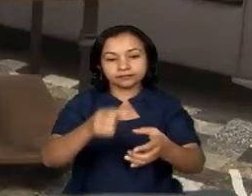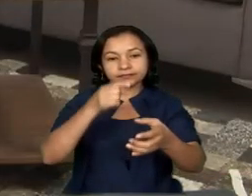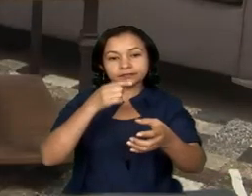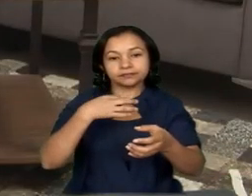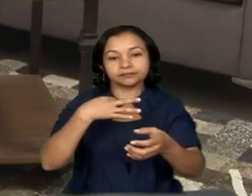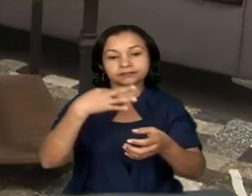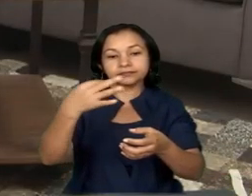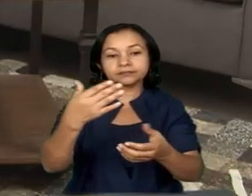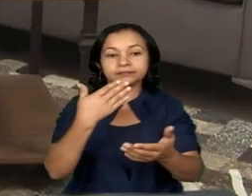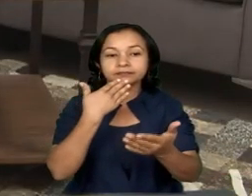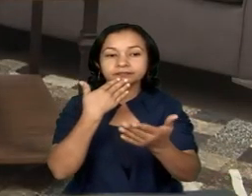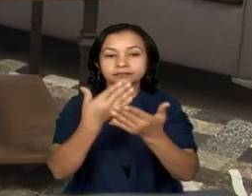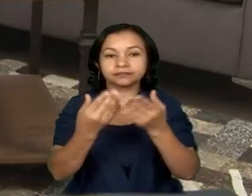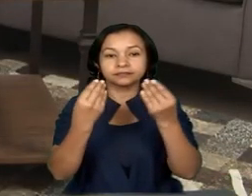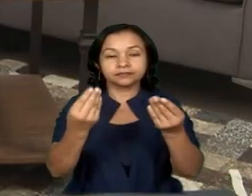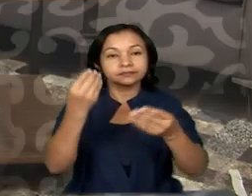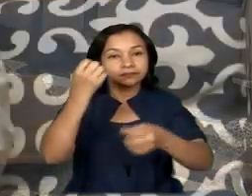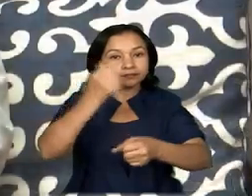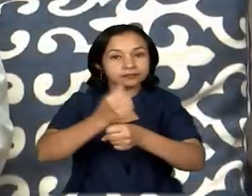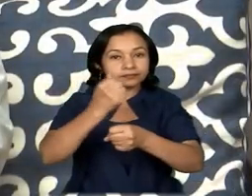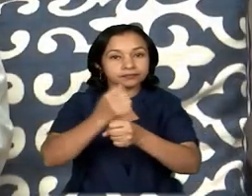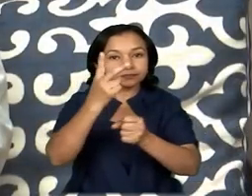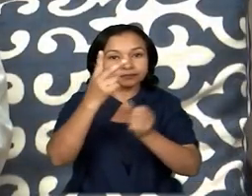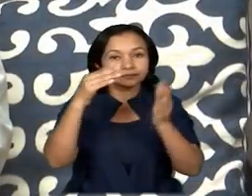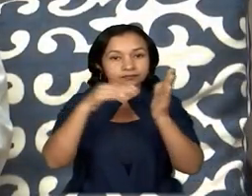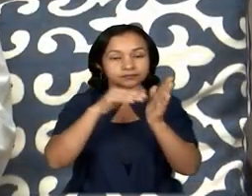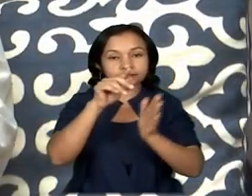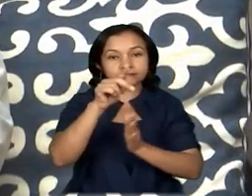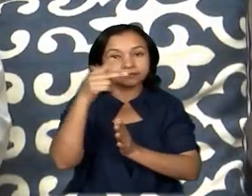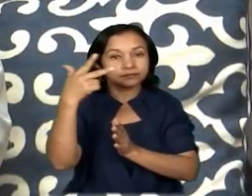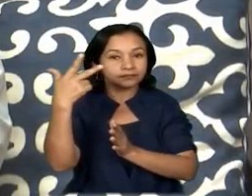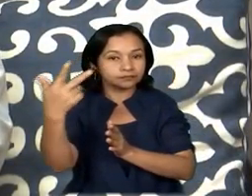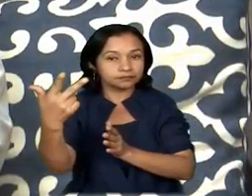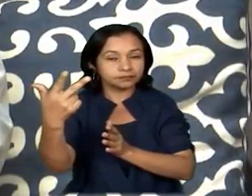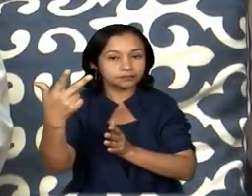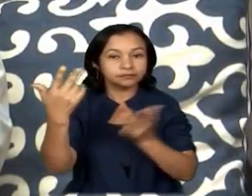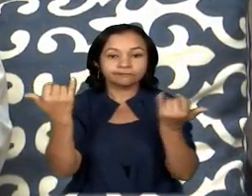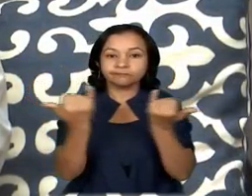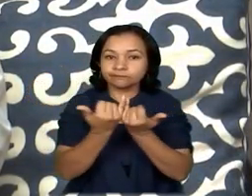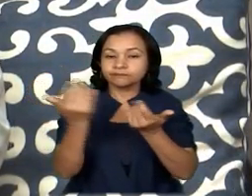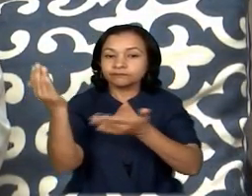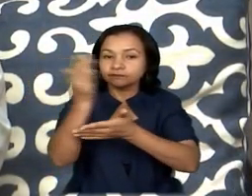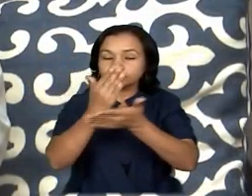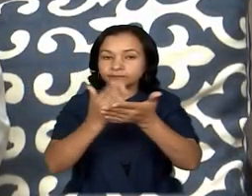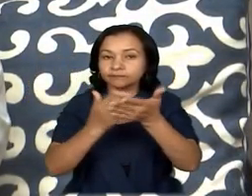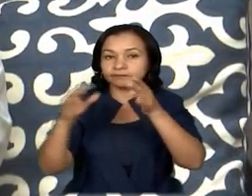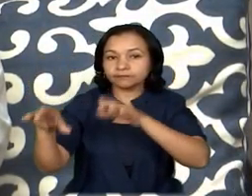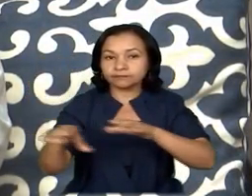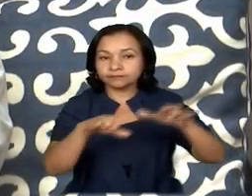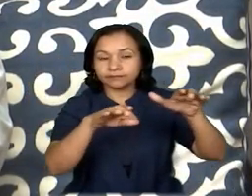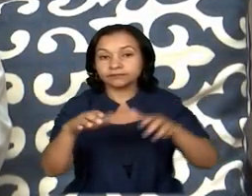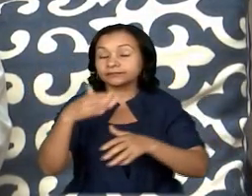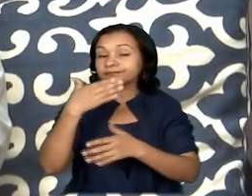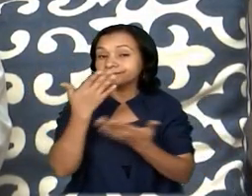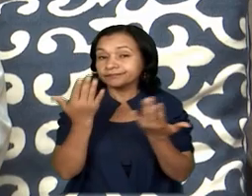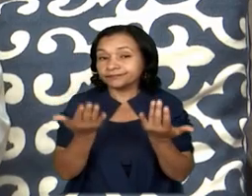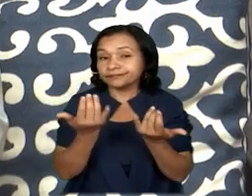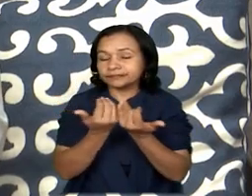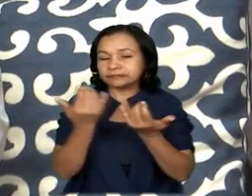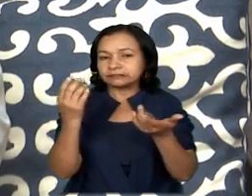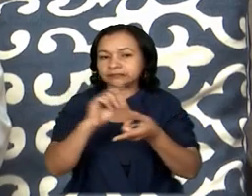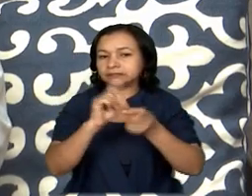que decir, también mucho trabajo. 2018, un año marcado por algunos eventos que definitivamente